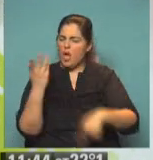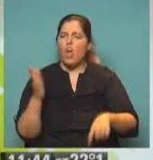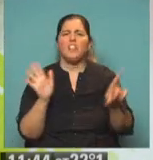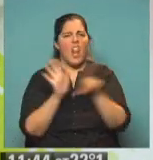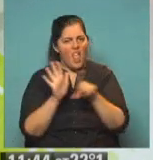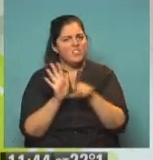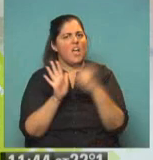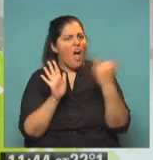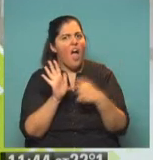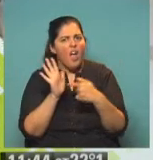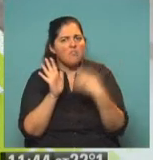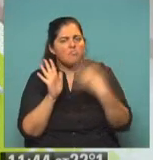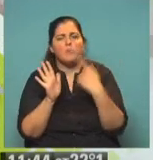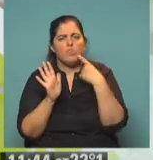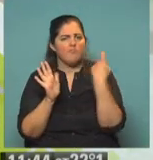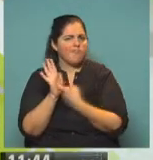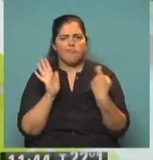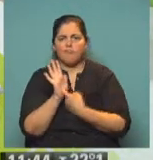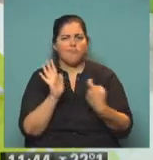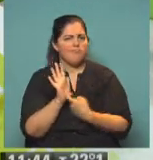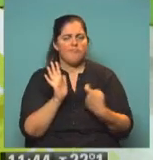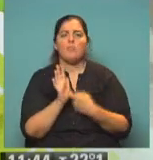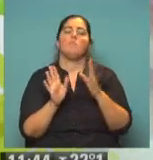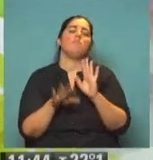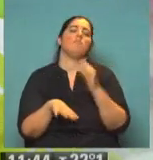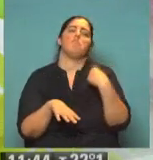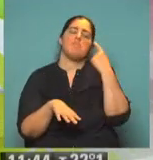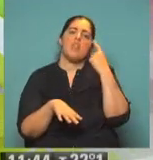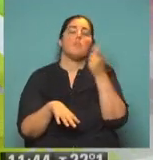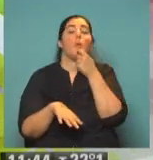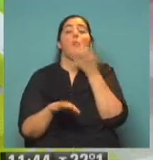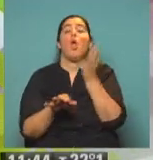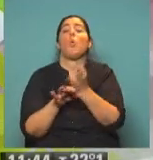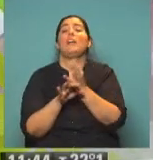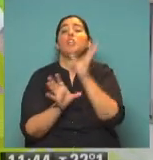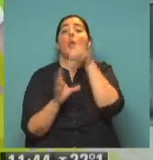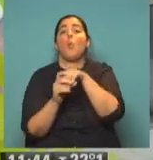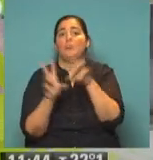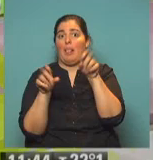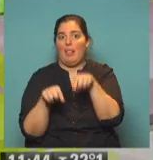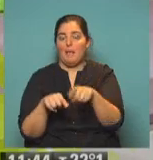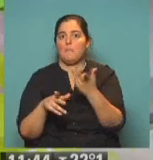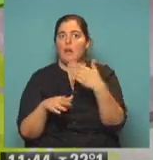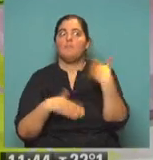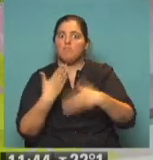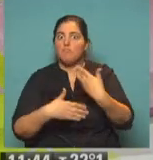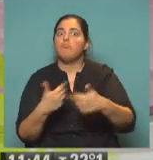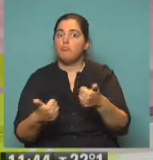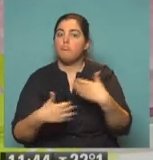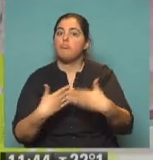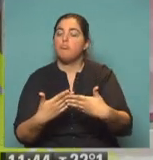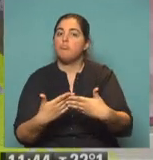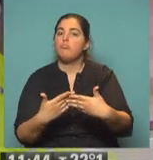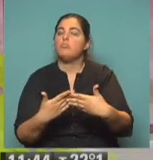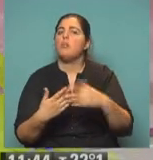que están vigentes y me parece que eso es tiempo, por ejemplo, educación inclusiva. Se avanzó bastante, pero por